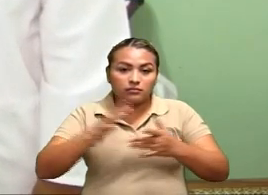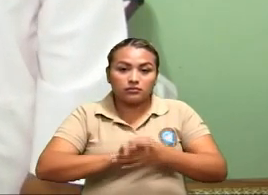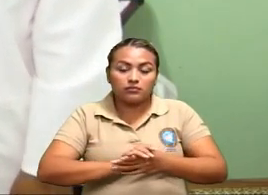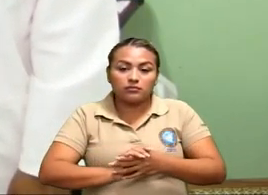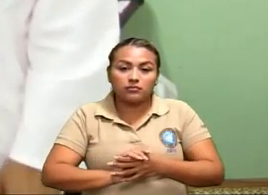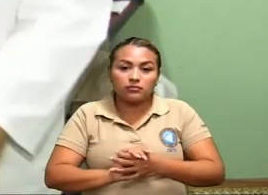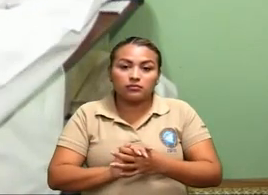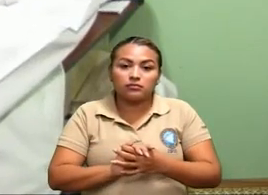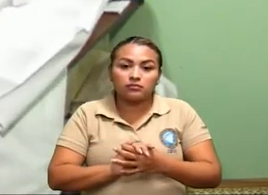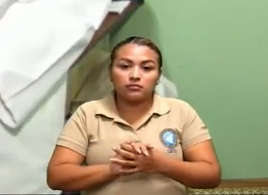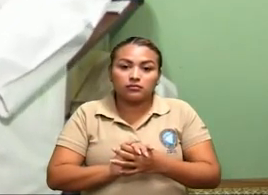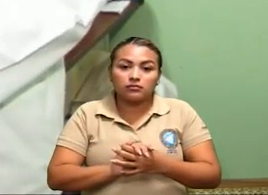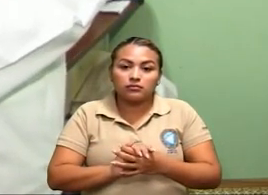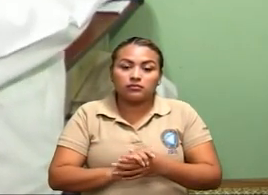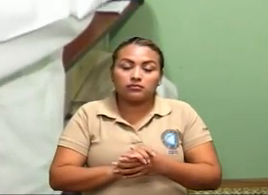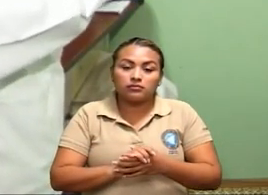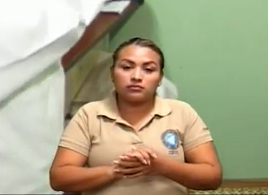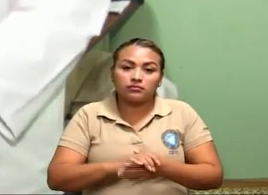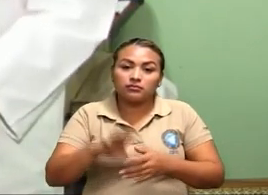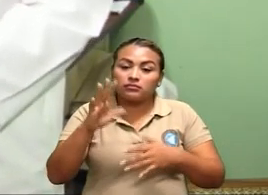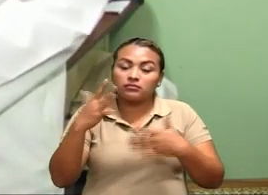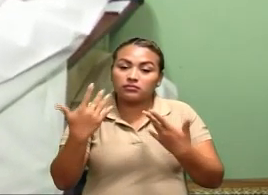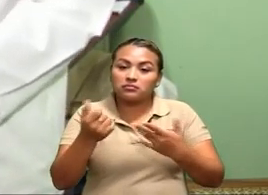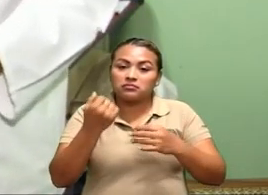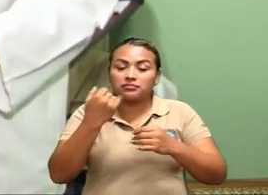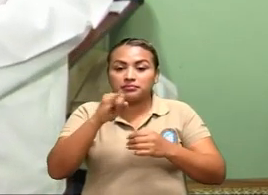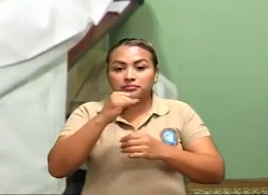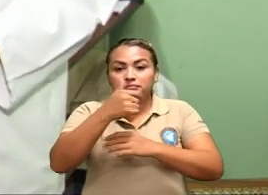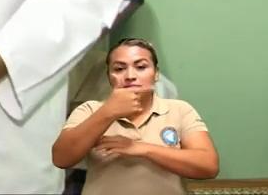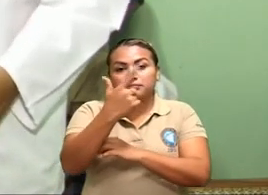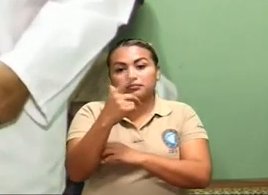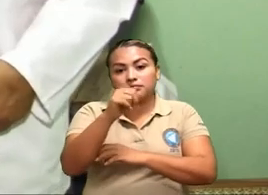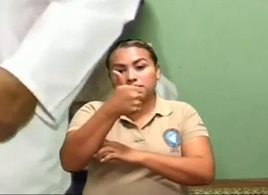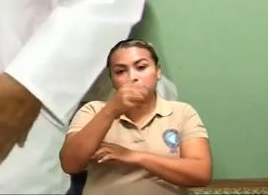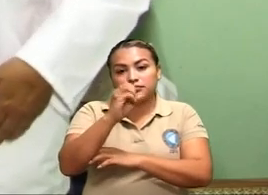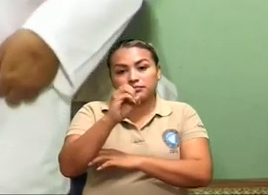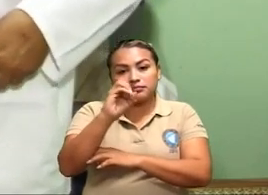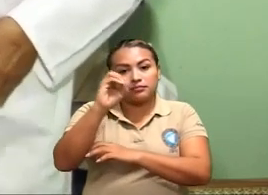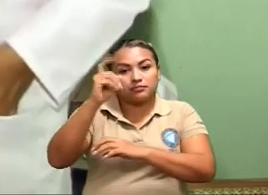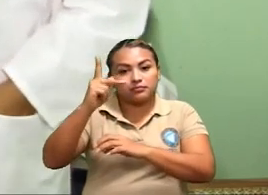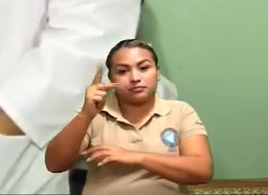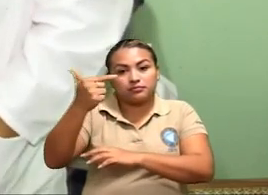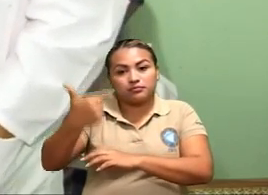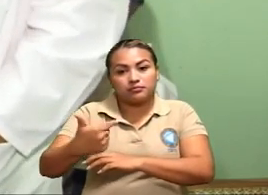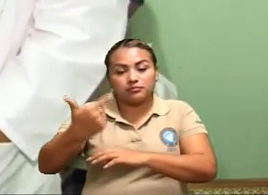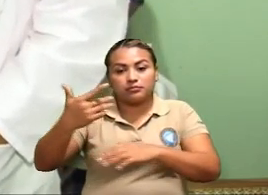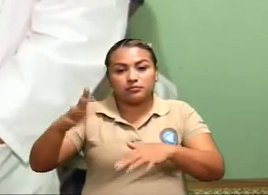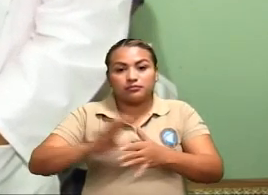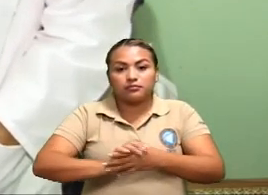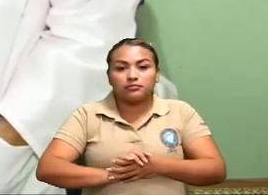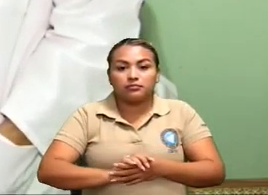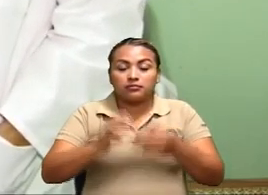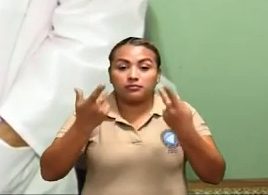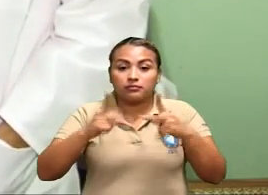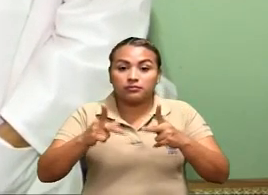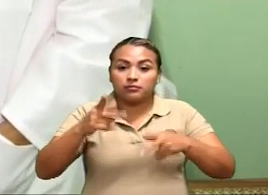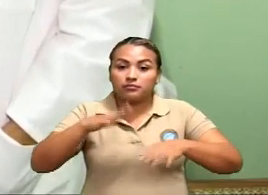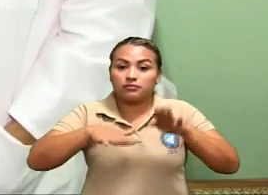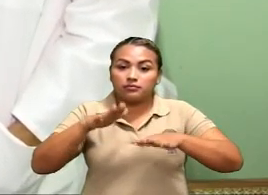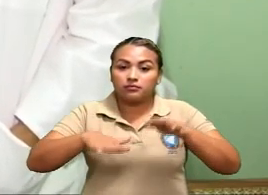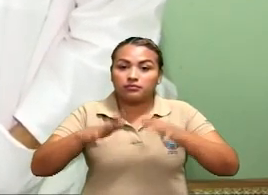Kilos multiplicado por 2.2. Sí, por 2. Las libras es multiplicado por 2.2. Lo que pasa es que